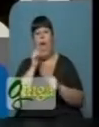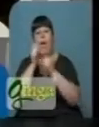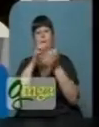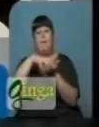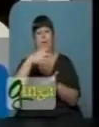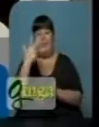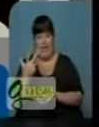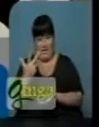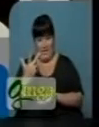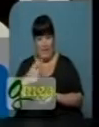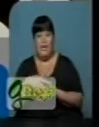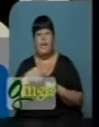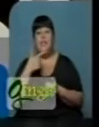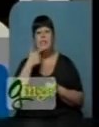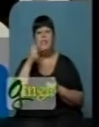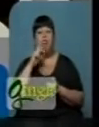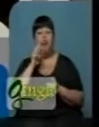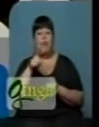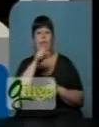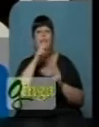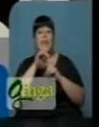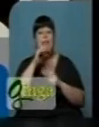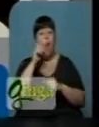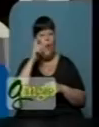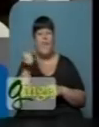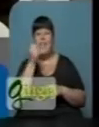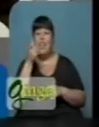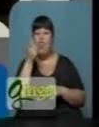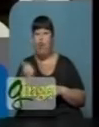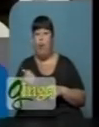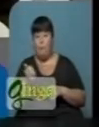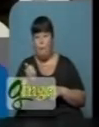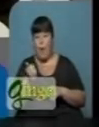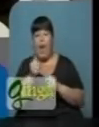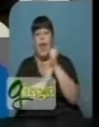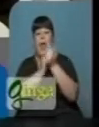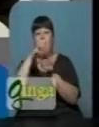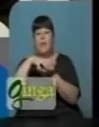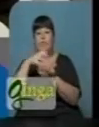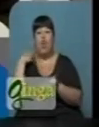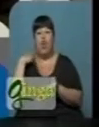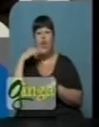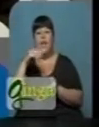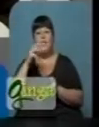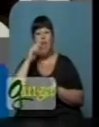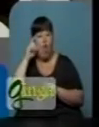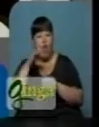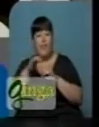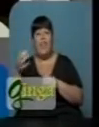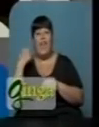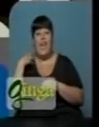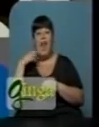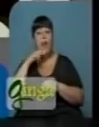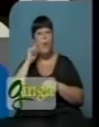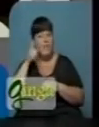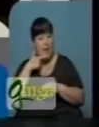tres plantas san gotardo una empresa de trenque lauquen pretende quedarse con la planta de coronel charlone en el distrito de general villegas